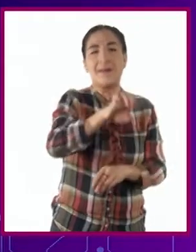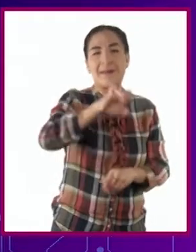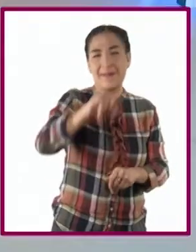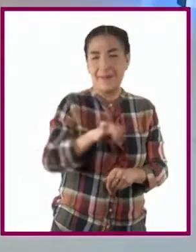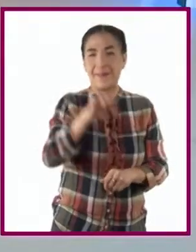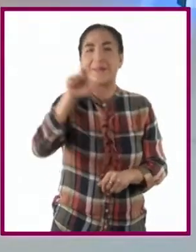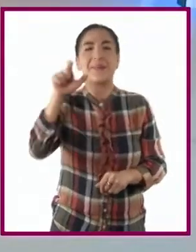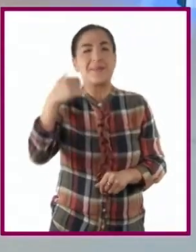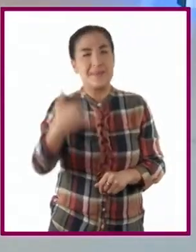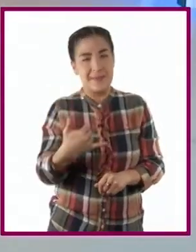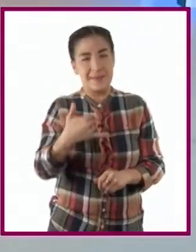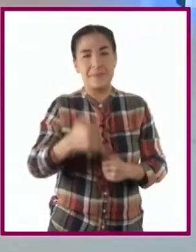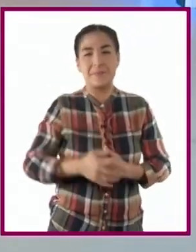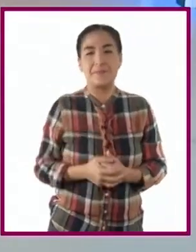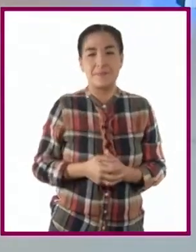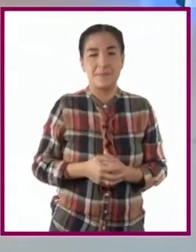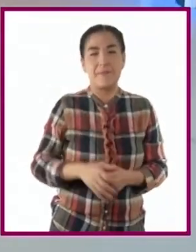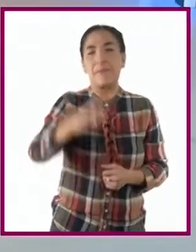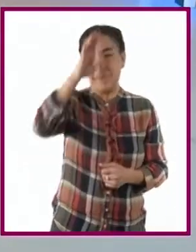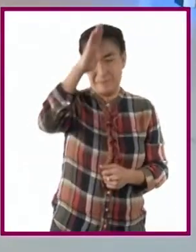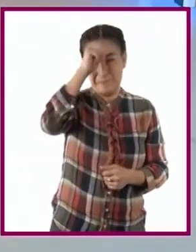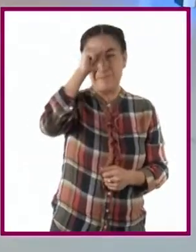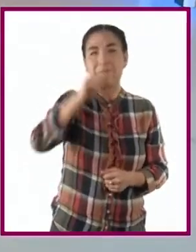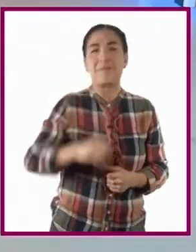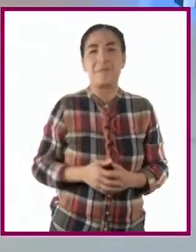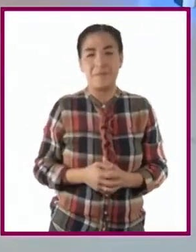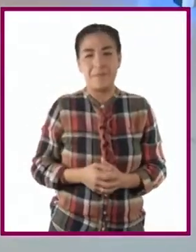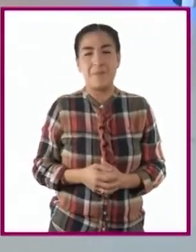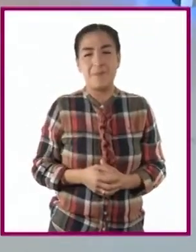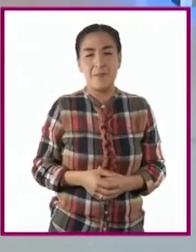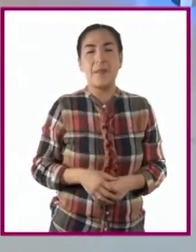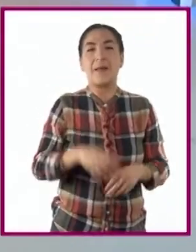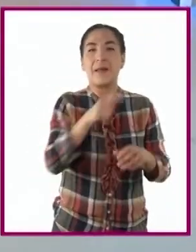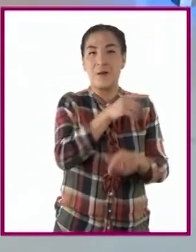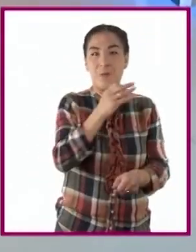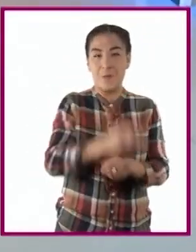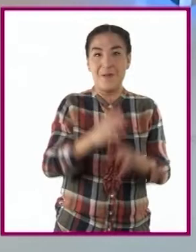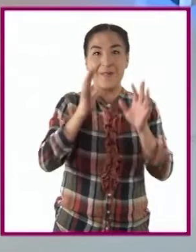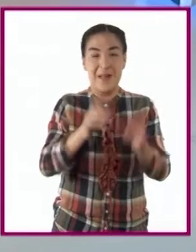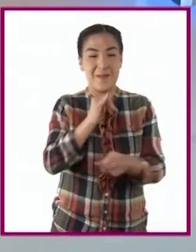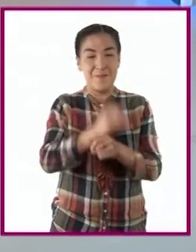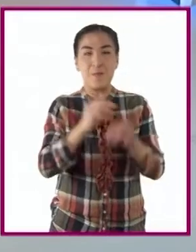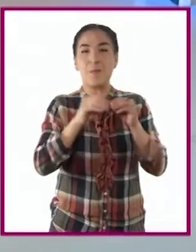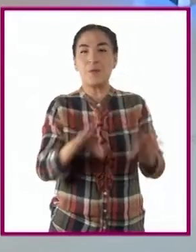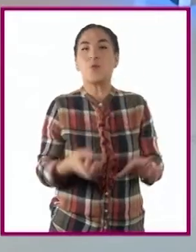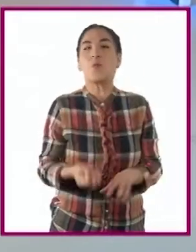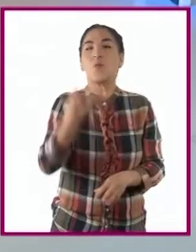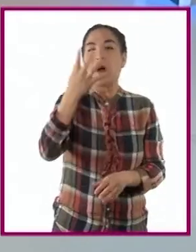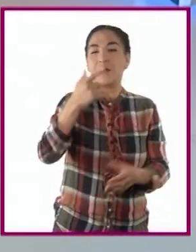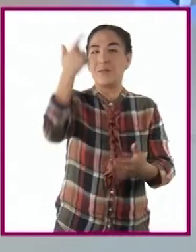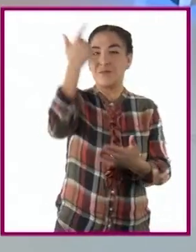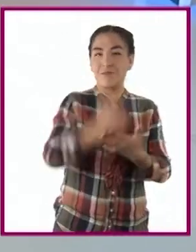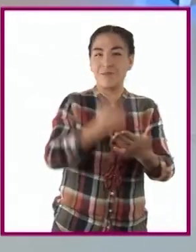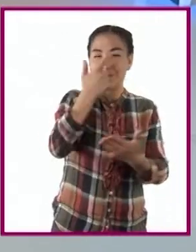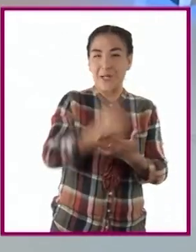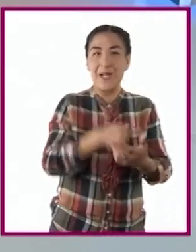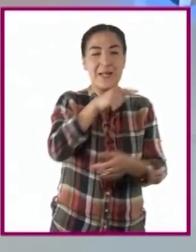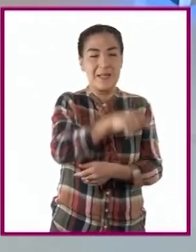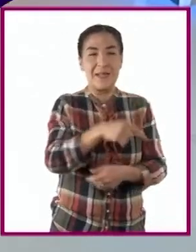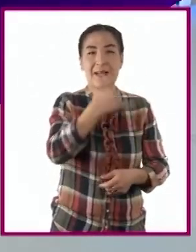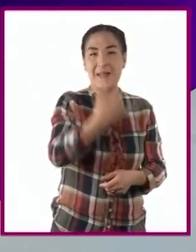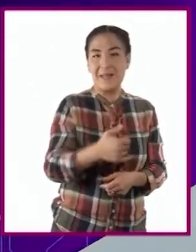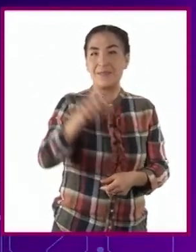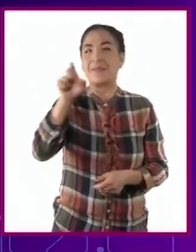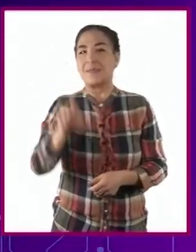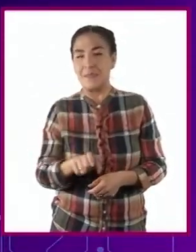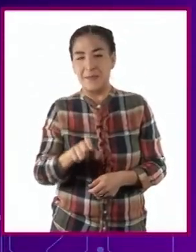Y. De acuerdo, colega. Ya que tenemos identificado el rango de datos y las variables de X y Y,